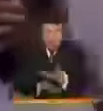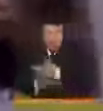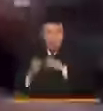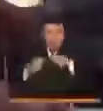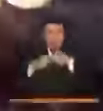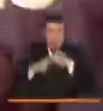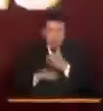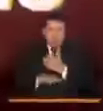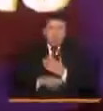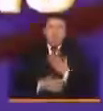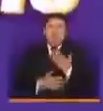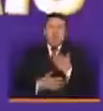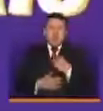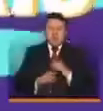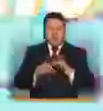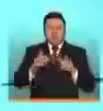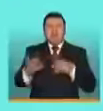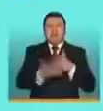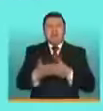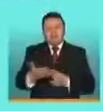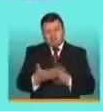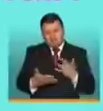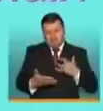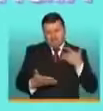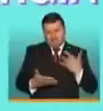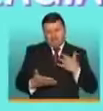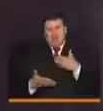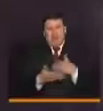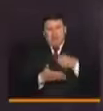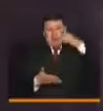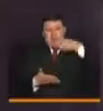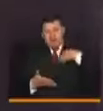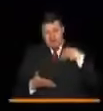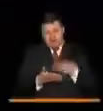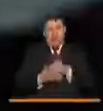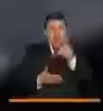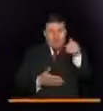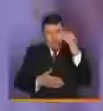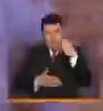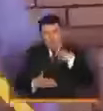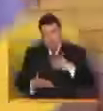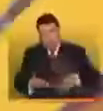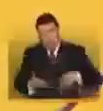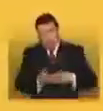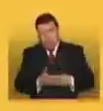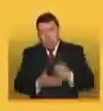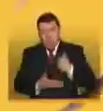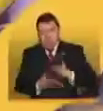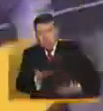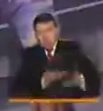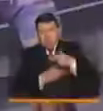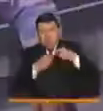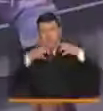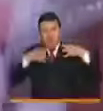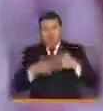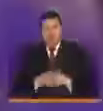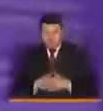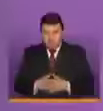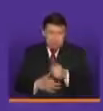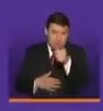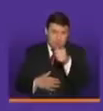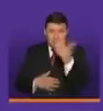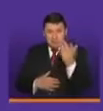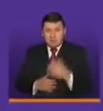hacerlo, realizando un aporte voluntario para pagar la factura de energía de otro colombiano. Yo comparto mi energía. ¿Y tú?